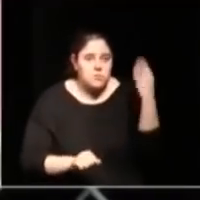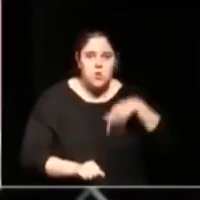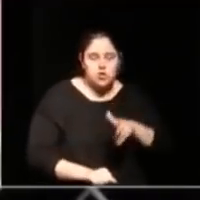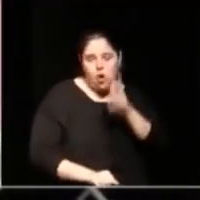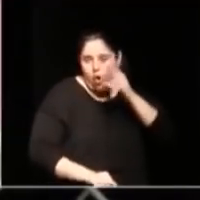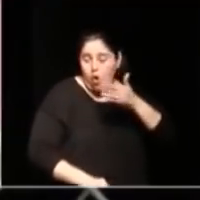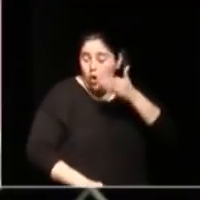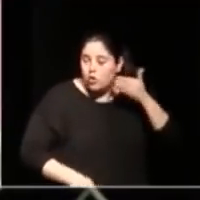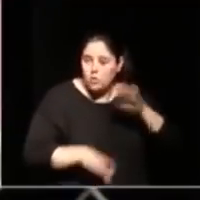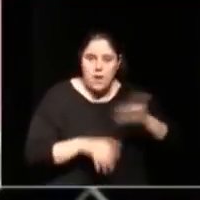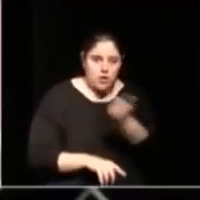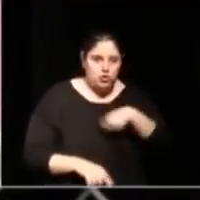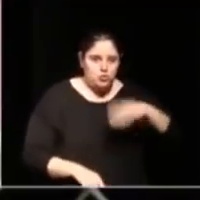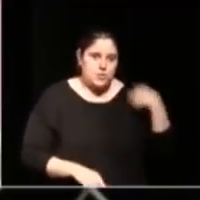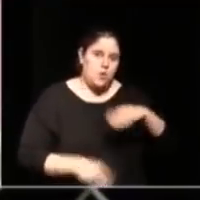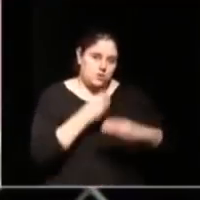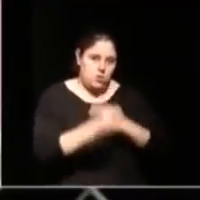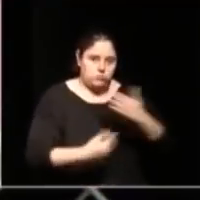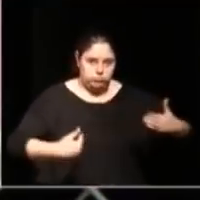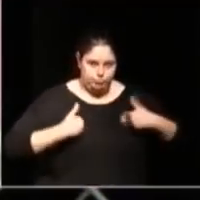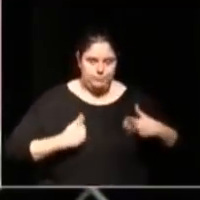honor para nosotros hacerlo.